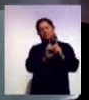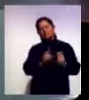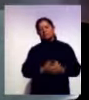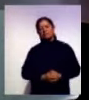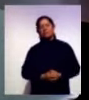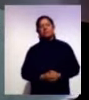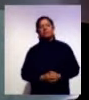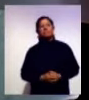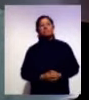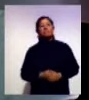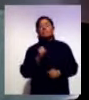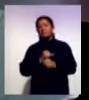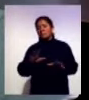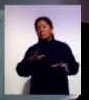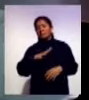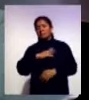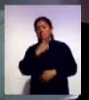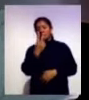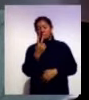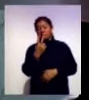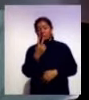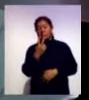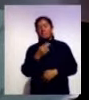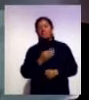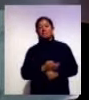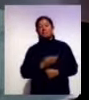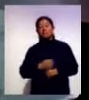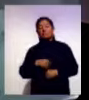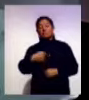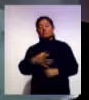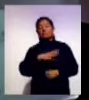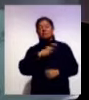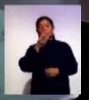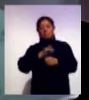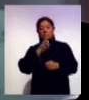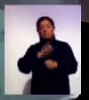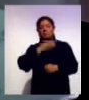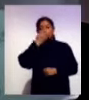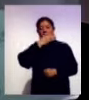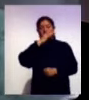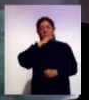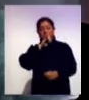Tenemos más información. Este fin de semana se llevará a cabo el tercer Festival del Cacao en